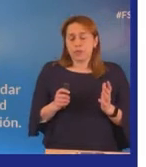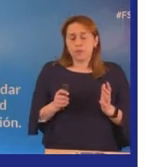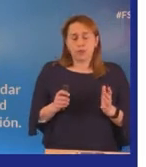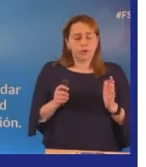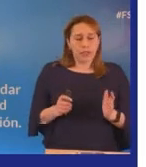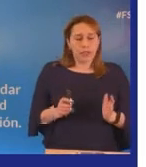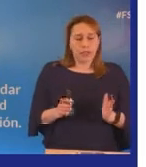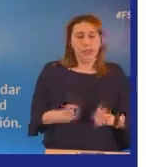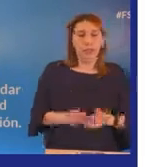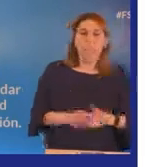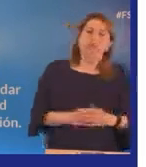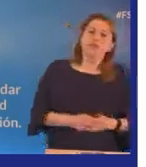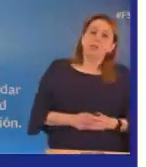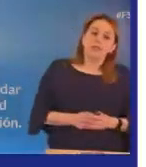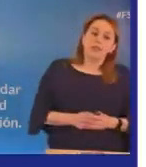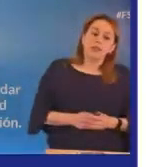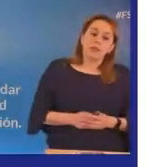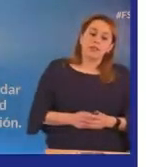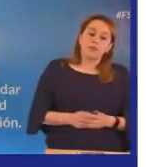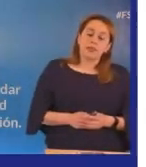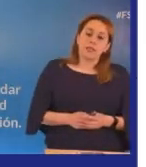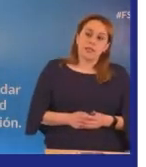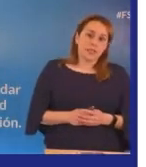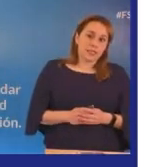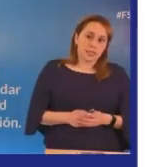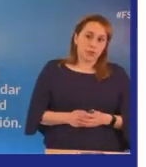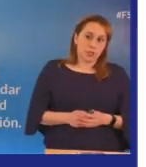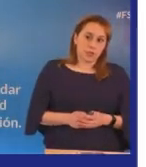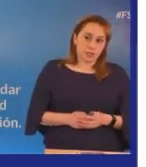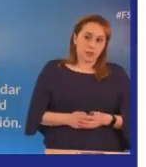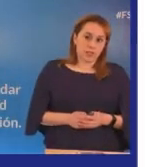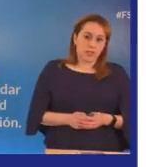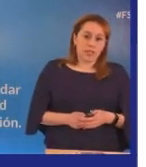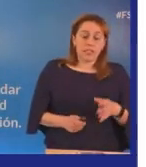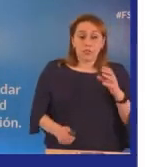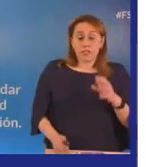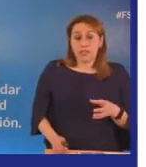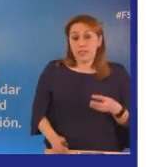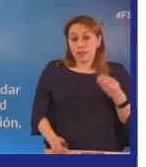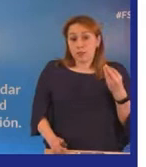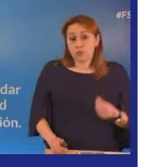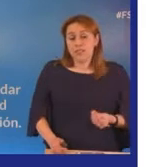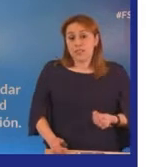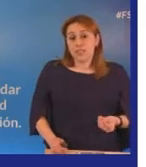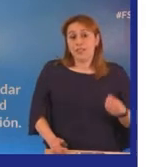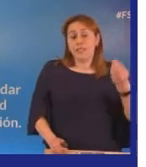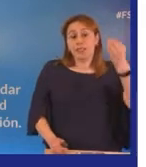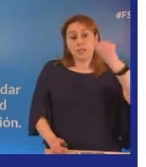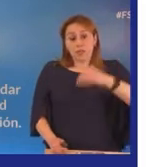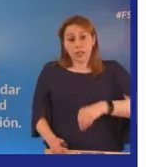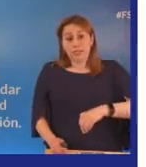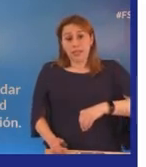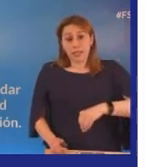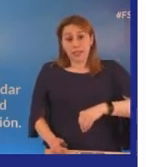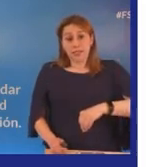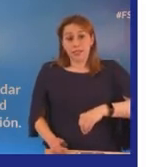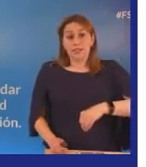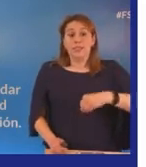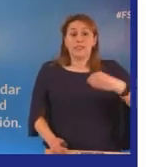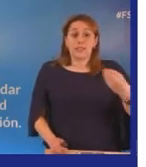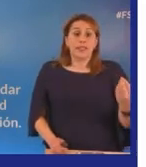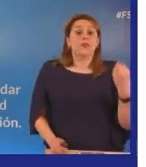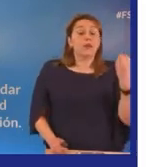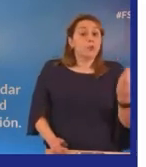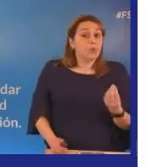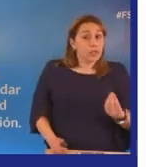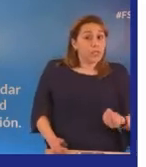es súper importante mirar lo que tiene que ver con las expectativas y las motivaciones. Eso va a hacer de que nuestro paciente quiera hacer todas las tareas